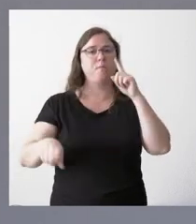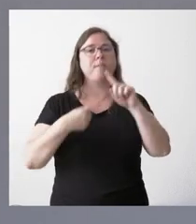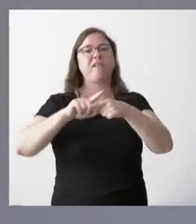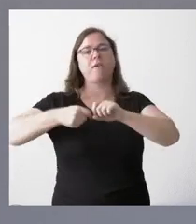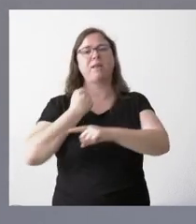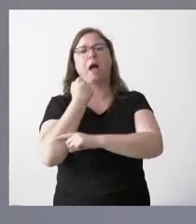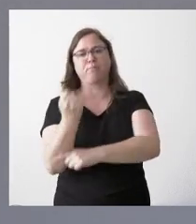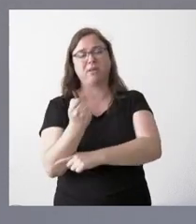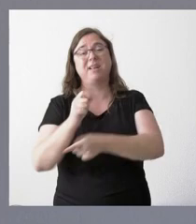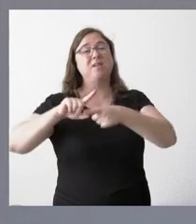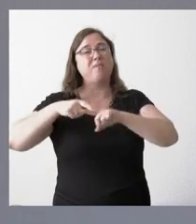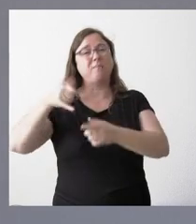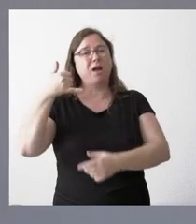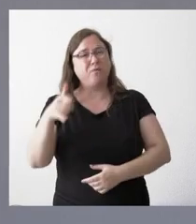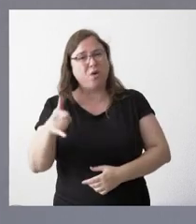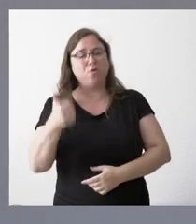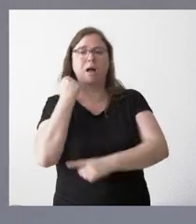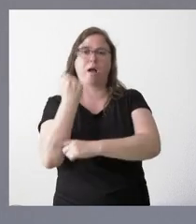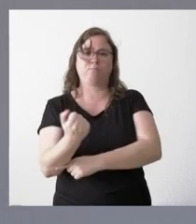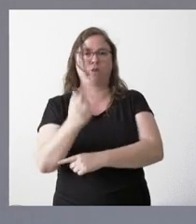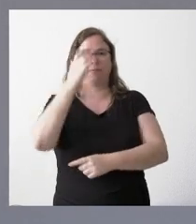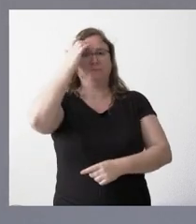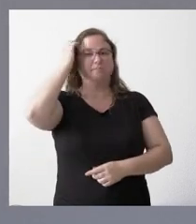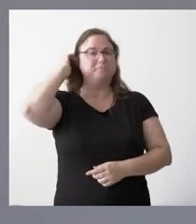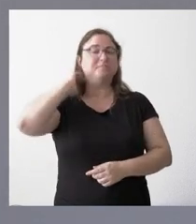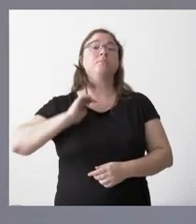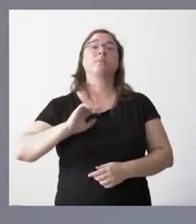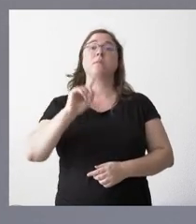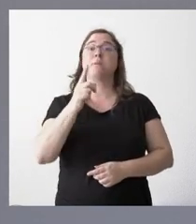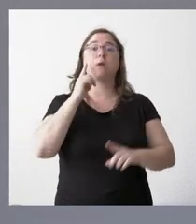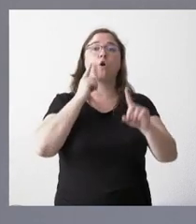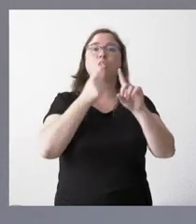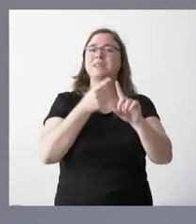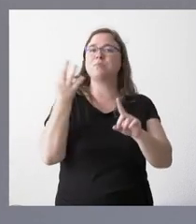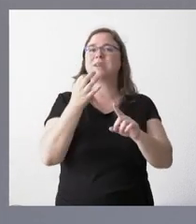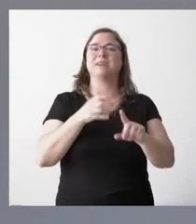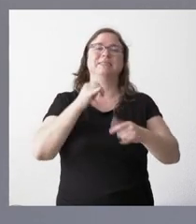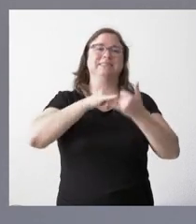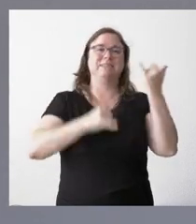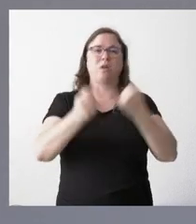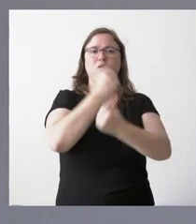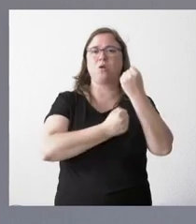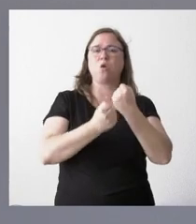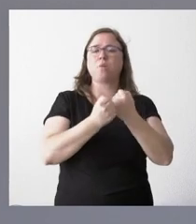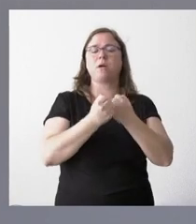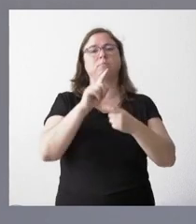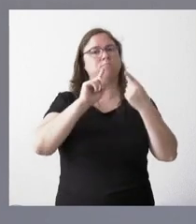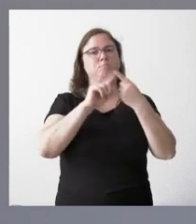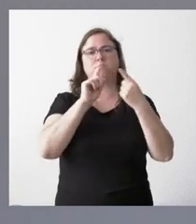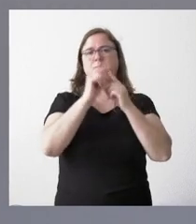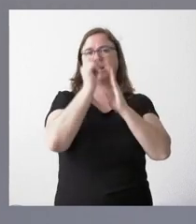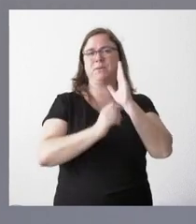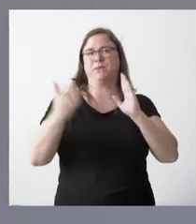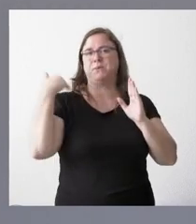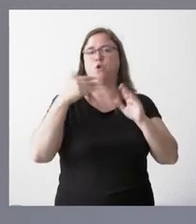más dificultades y con más problemas. En relación con el primero de los objetivos, que es la lucha contra la situación económica, fue la primera medida que se tomó en el